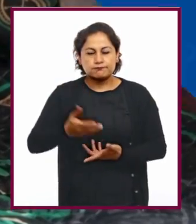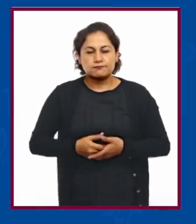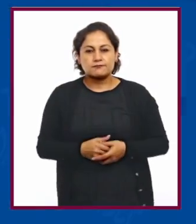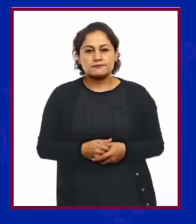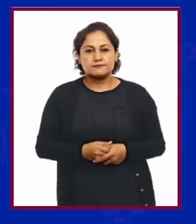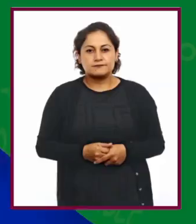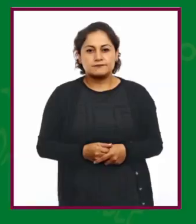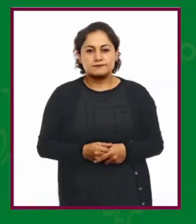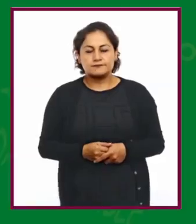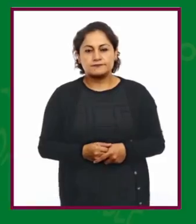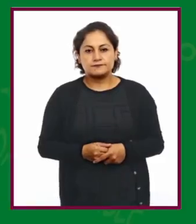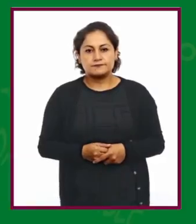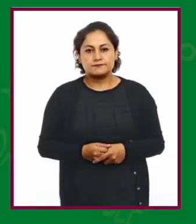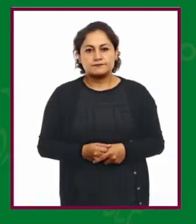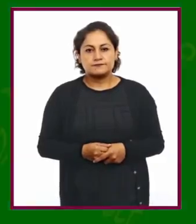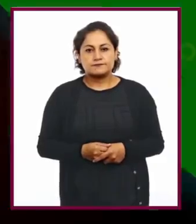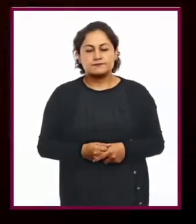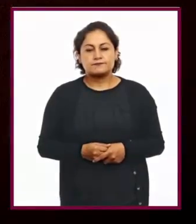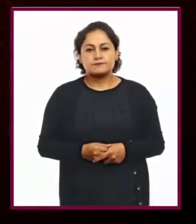hacerlo?